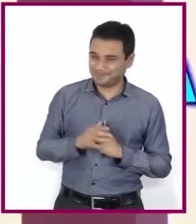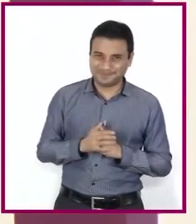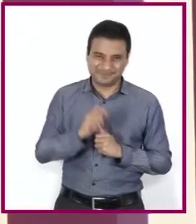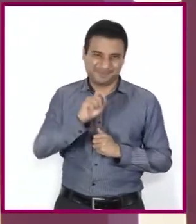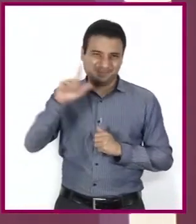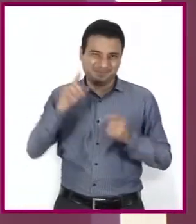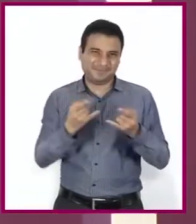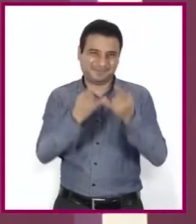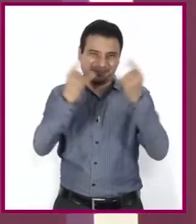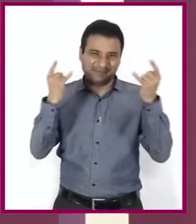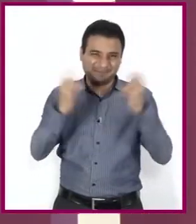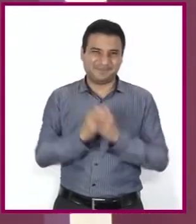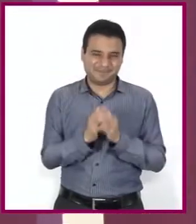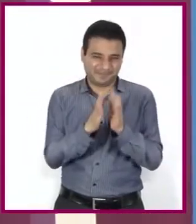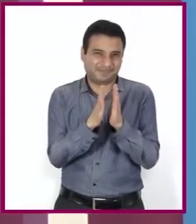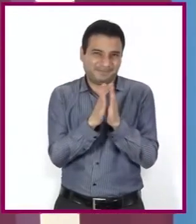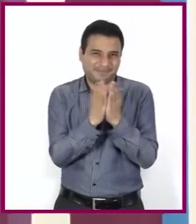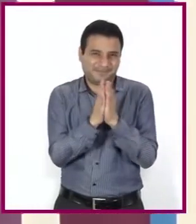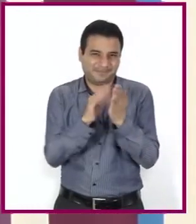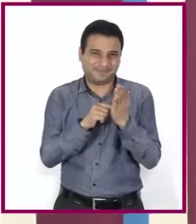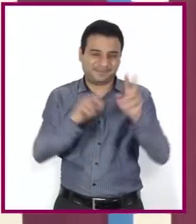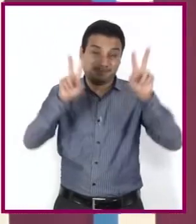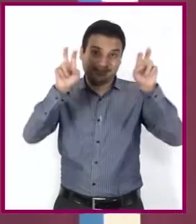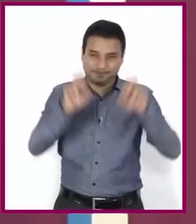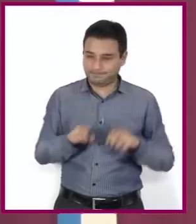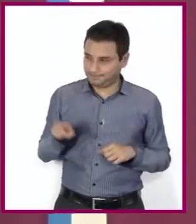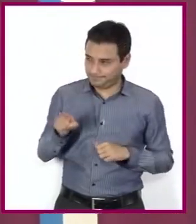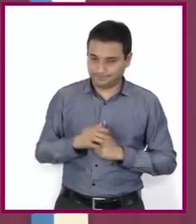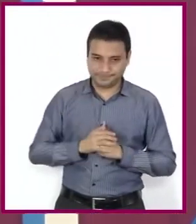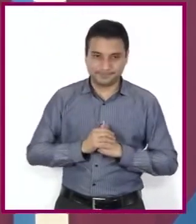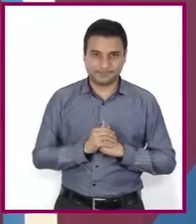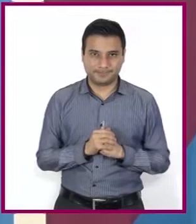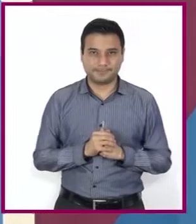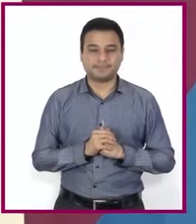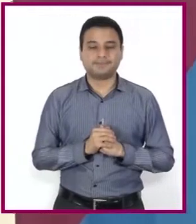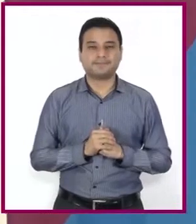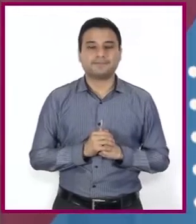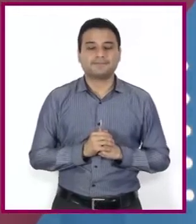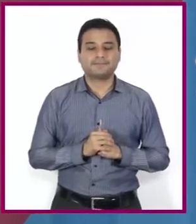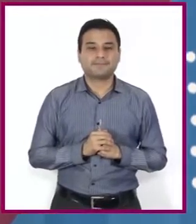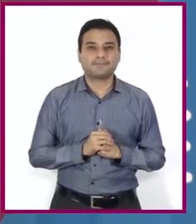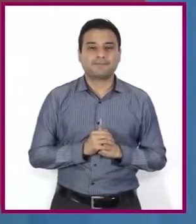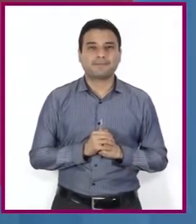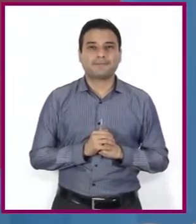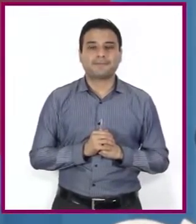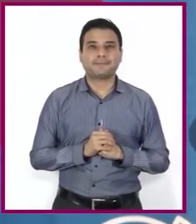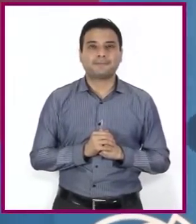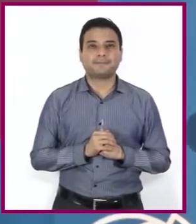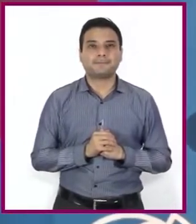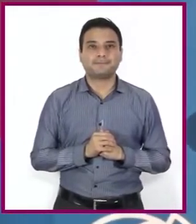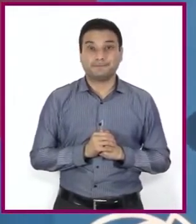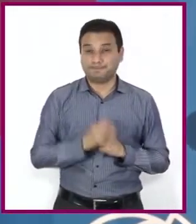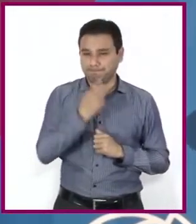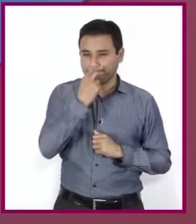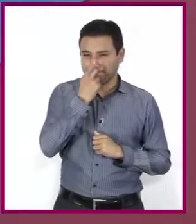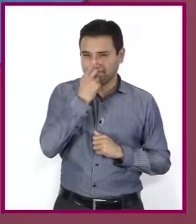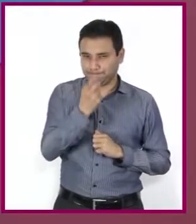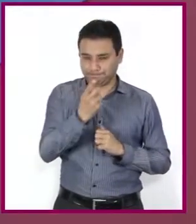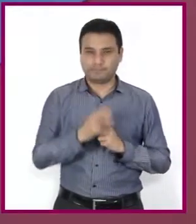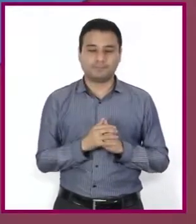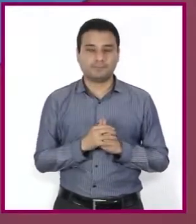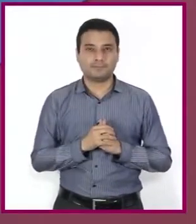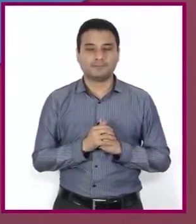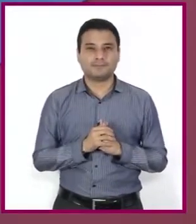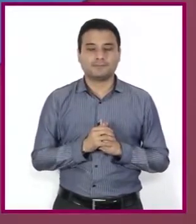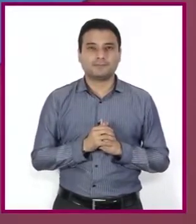Rubial García en un texto sobre la religiosidad de los conquistadores españoles, una clara muestra de la